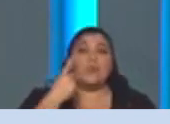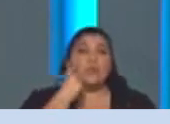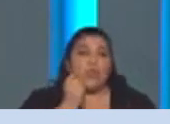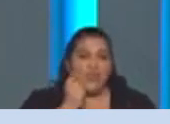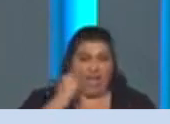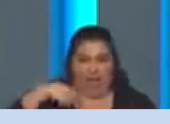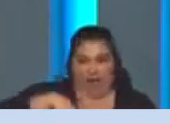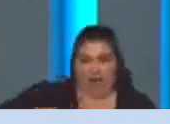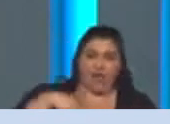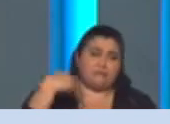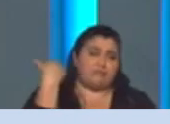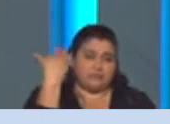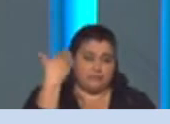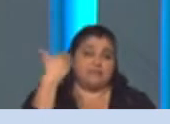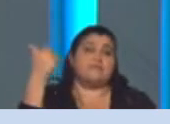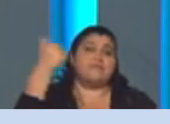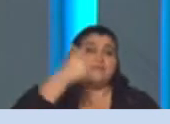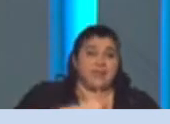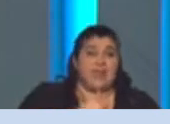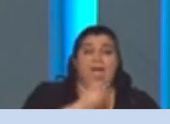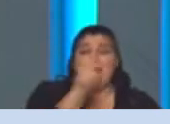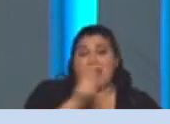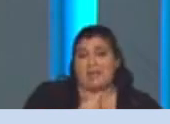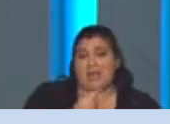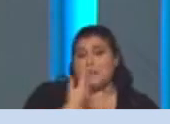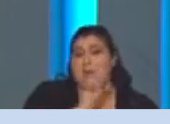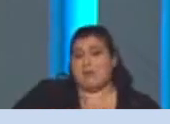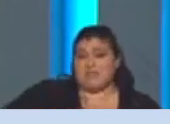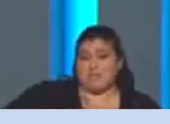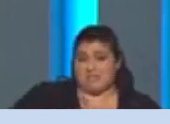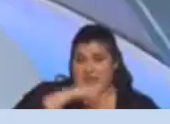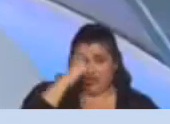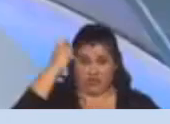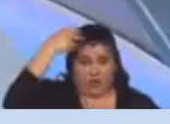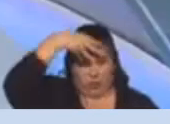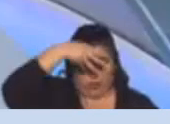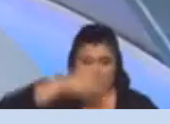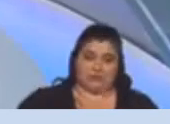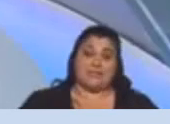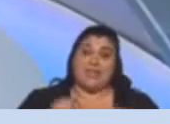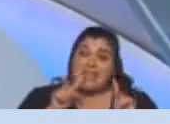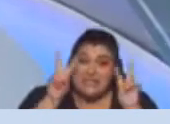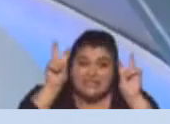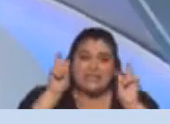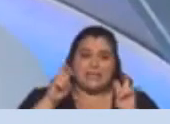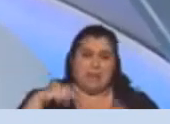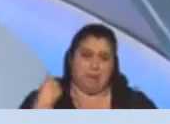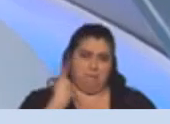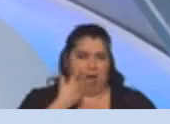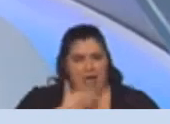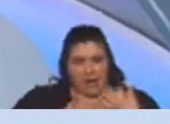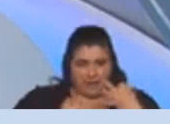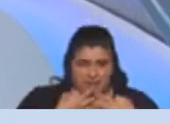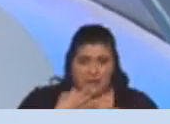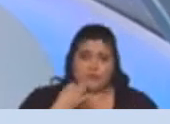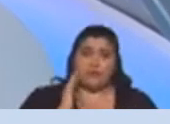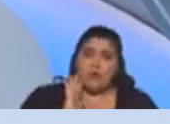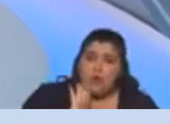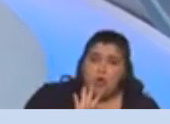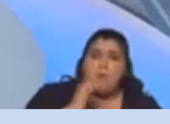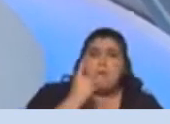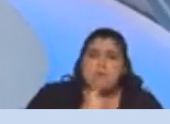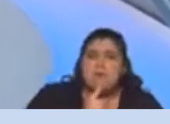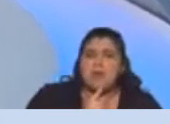que exponga la candidata a presidenta de la nación Patricia bur Bueno es un tema que ya estamos analizando pero primero vemos el